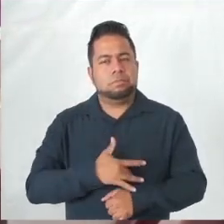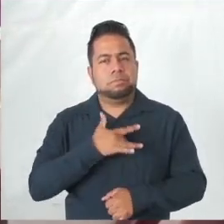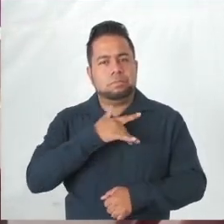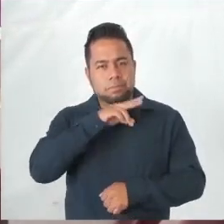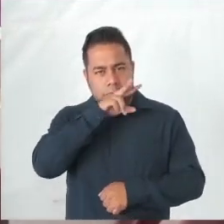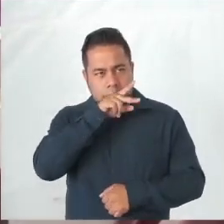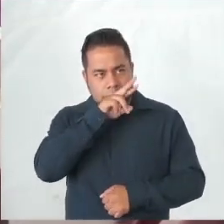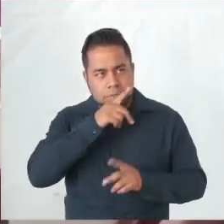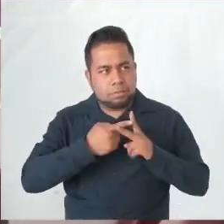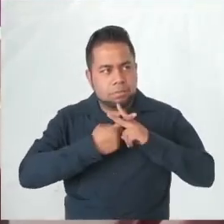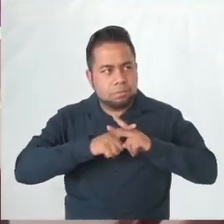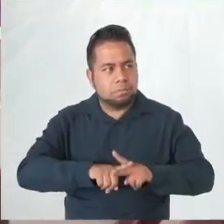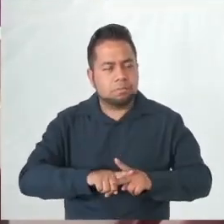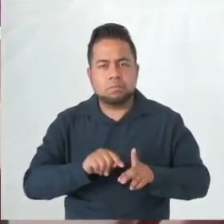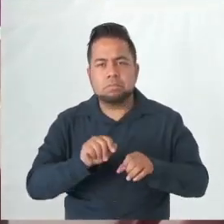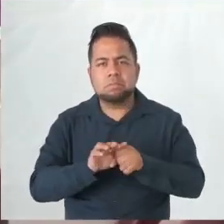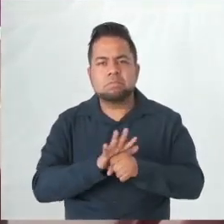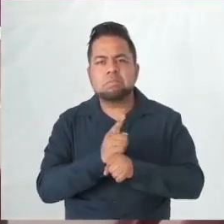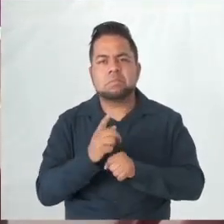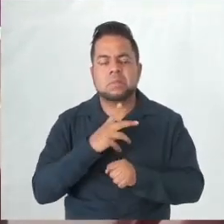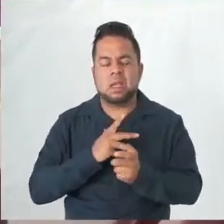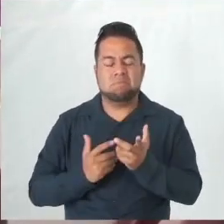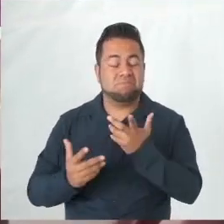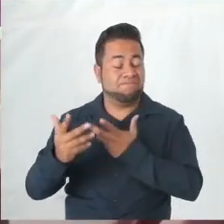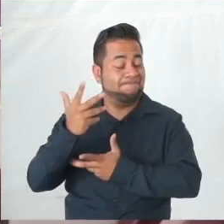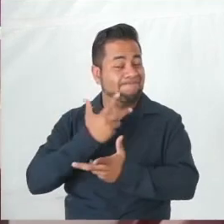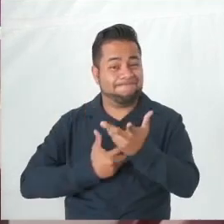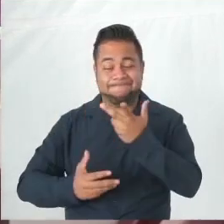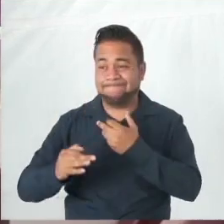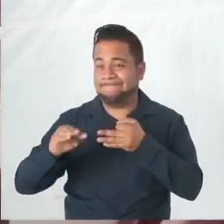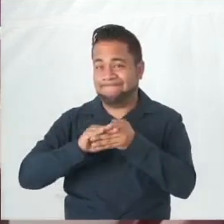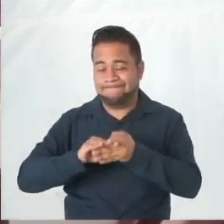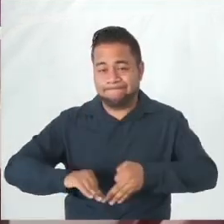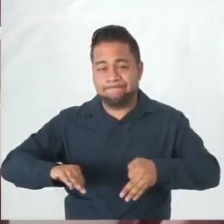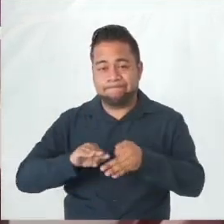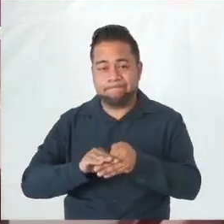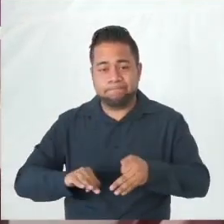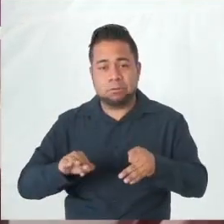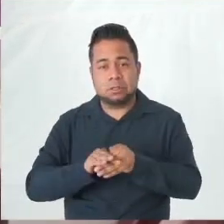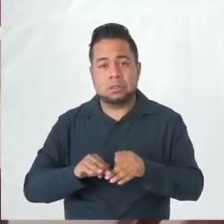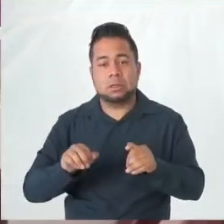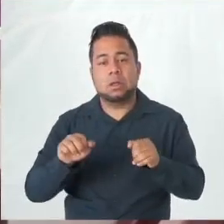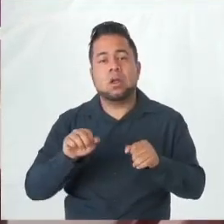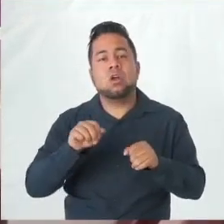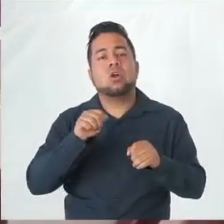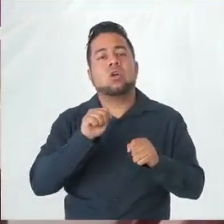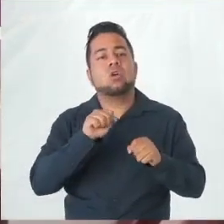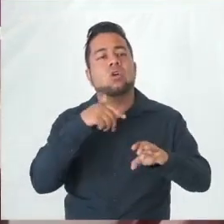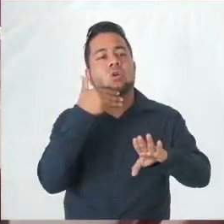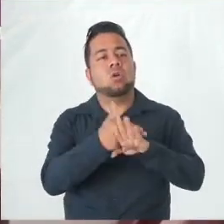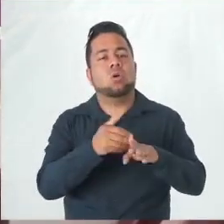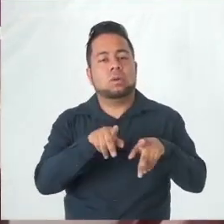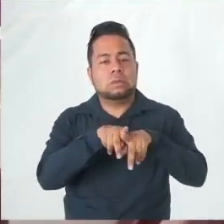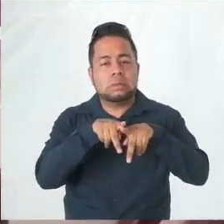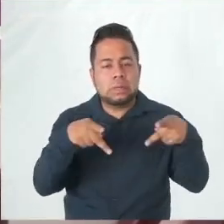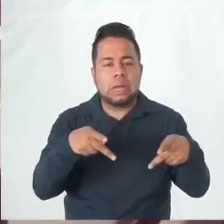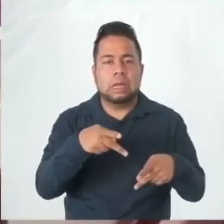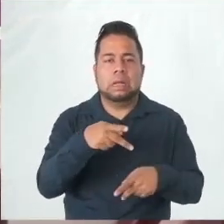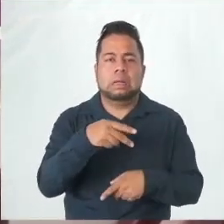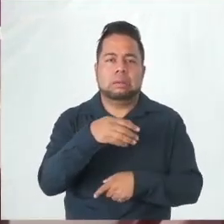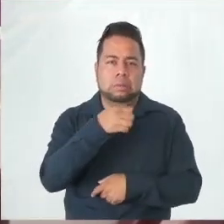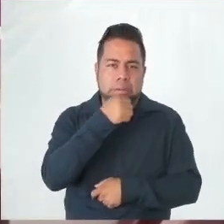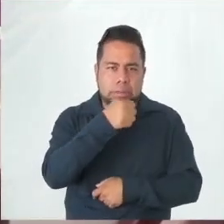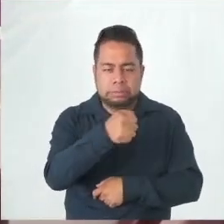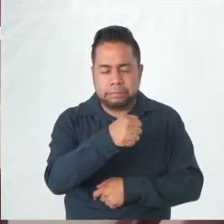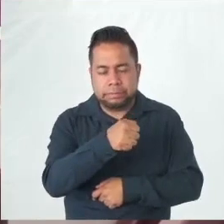que surge a raíz de la violencia frecuente en contra de los profesionales de la comunicación. Si bien conocemos